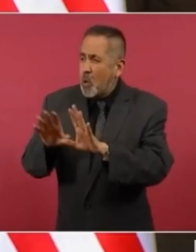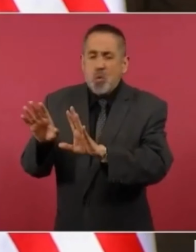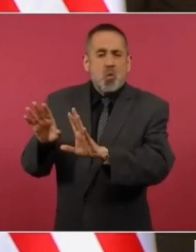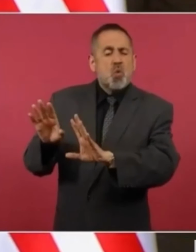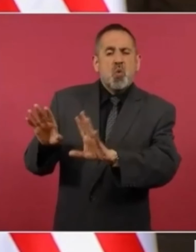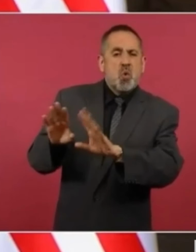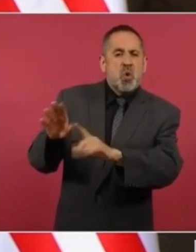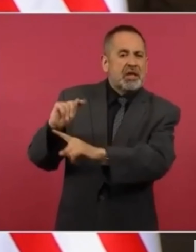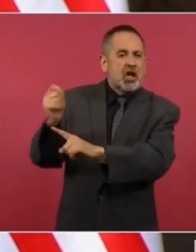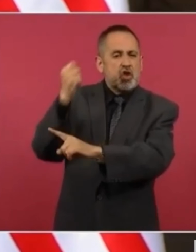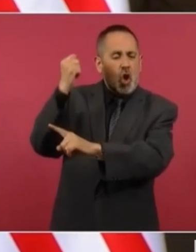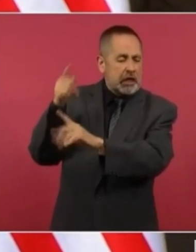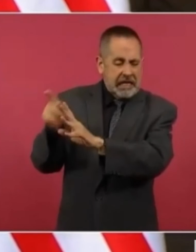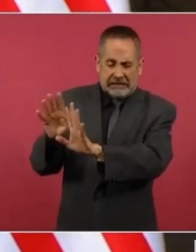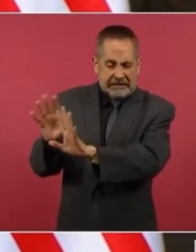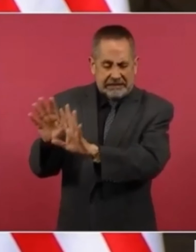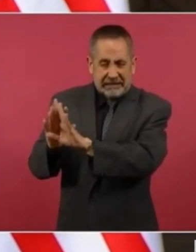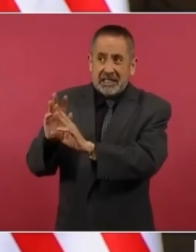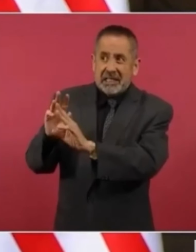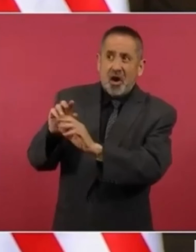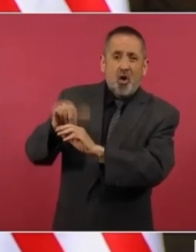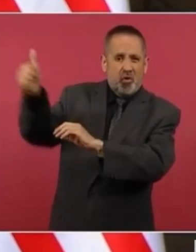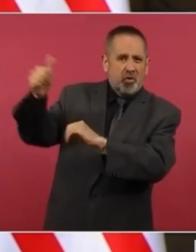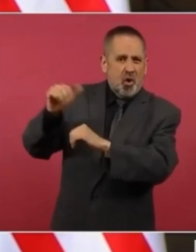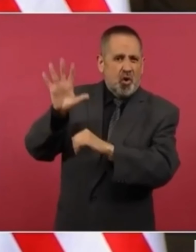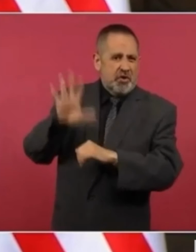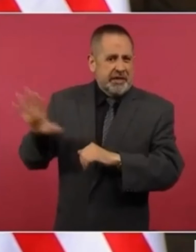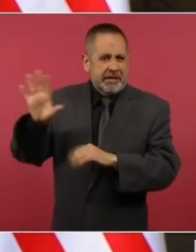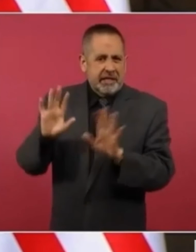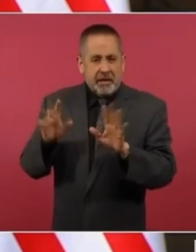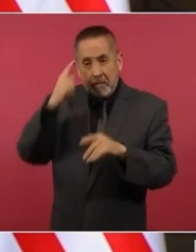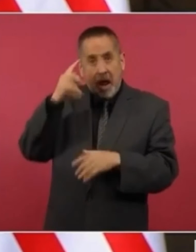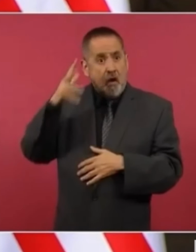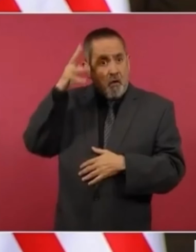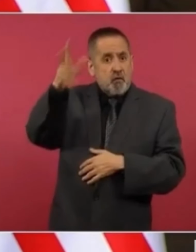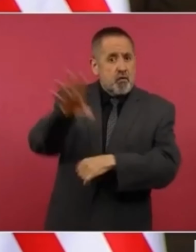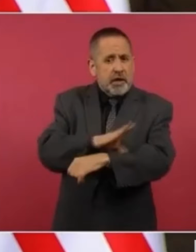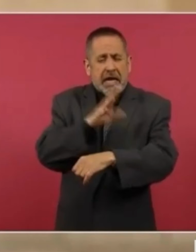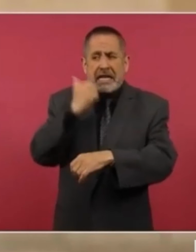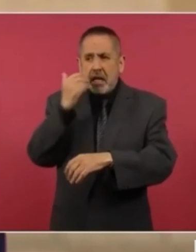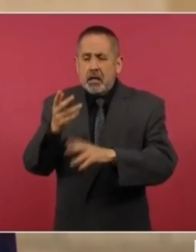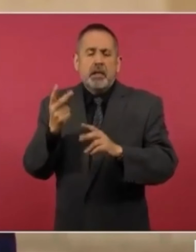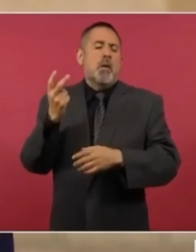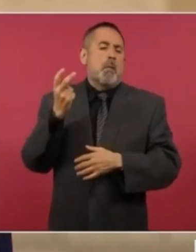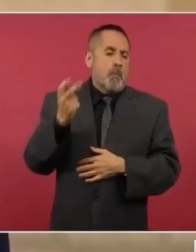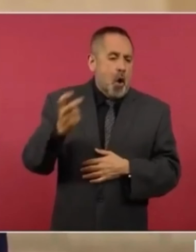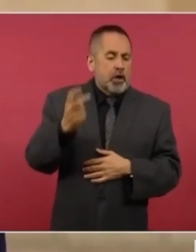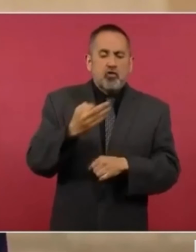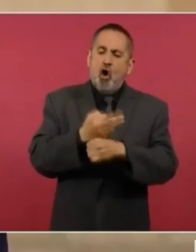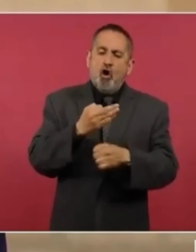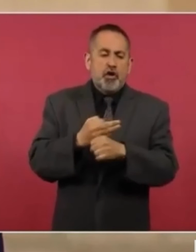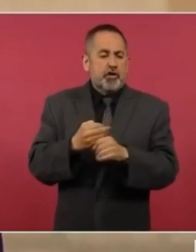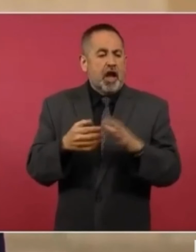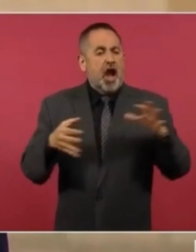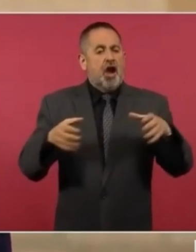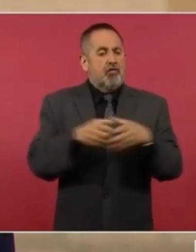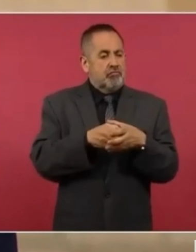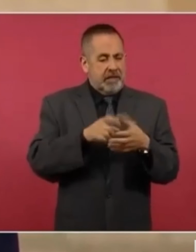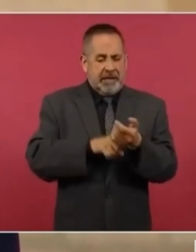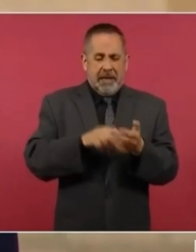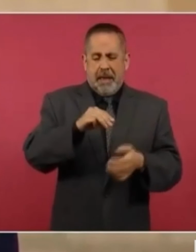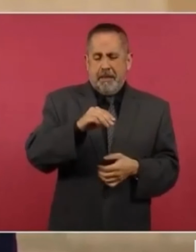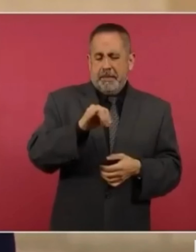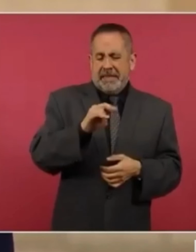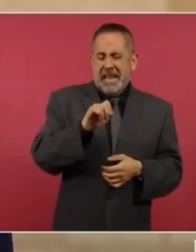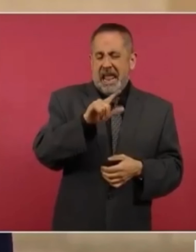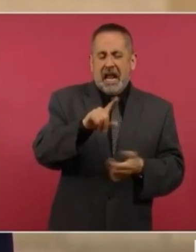las tecnologías y los futuros de energía que deseamos. Por eso algunos de los ejemplos son los minerales críticos. Por